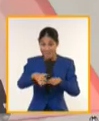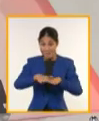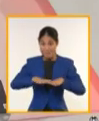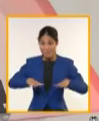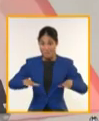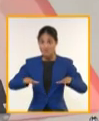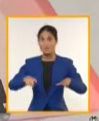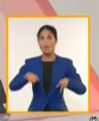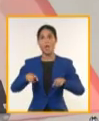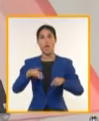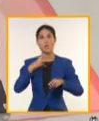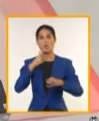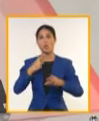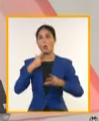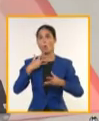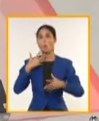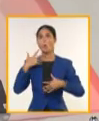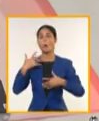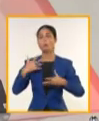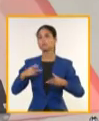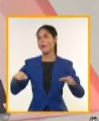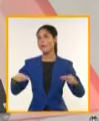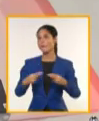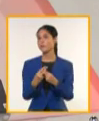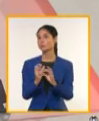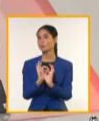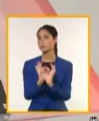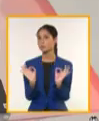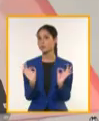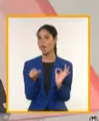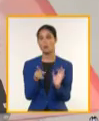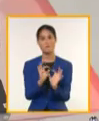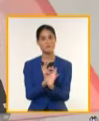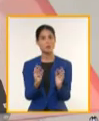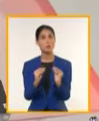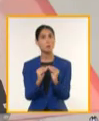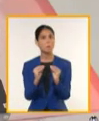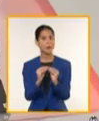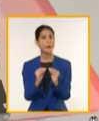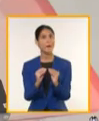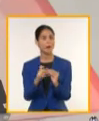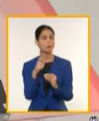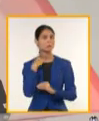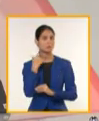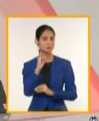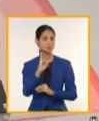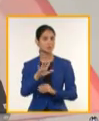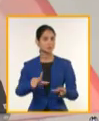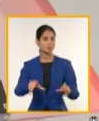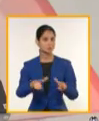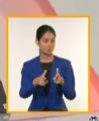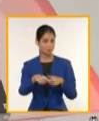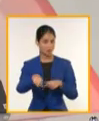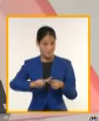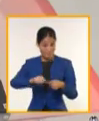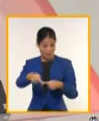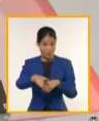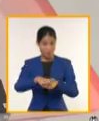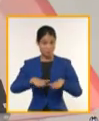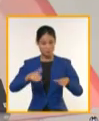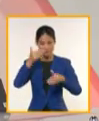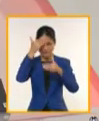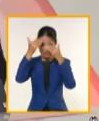acto oficial que se ha realizado precisamente por el aniversario 65 de las relaciones entre ambos países. Muchas